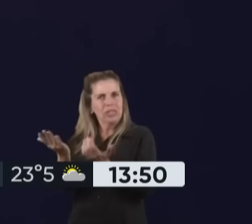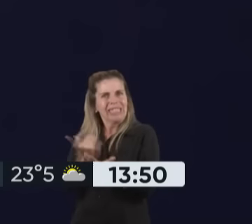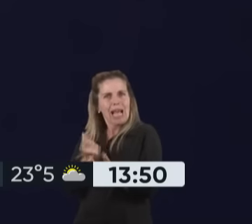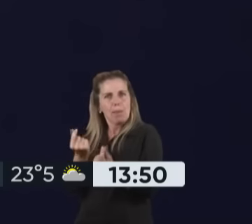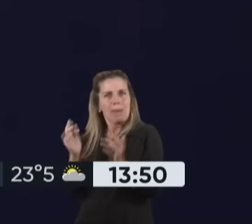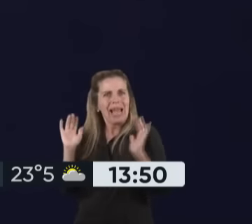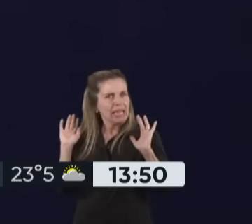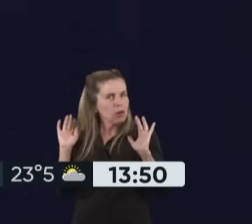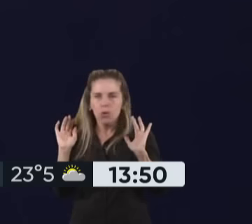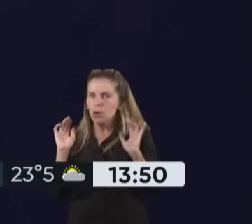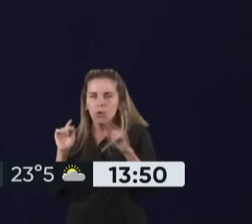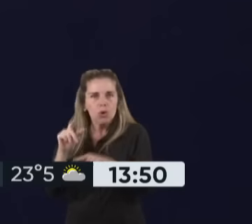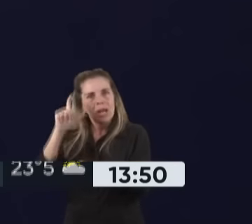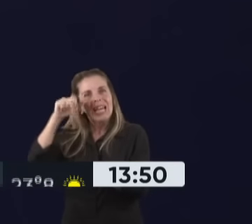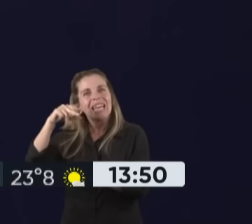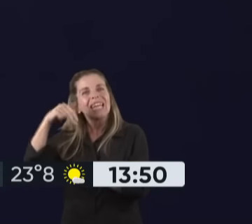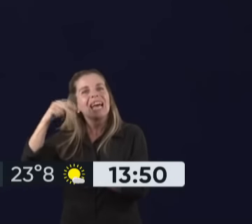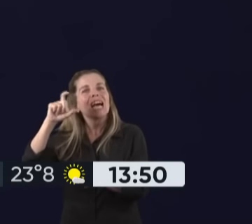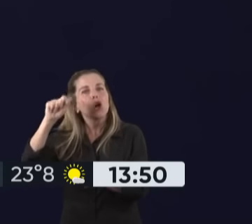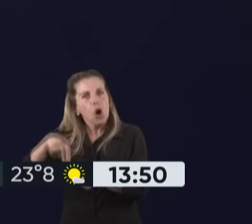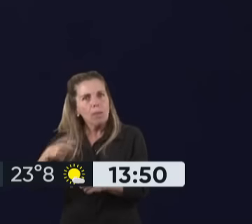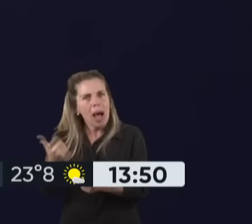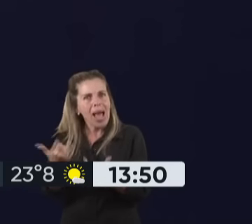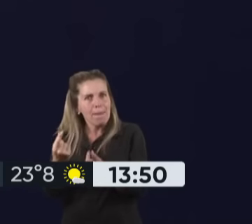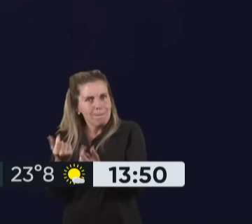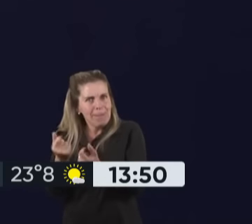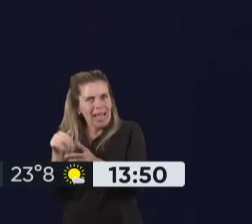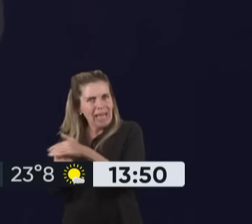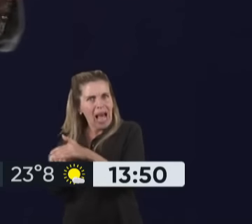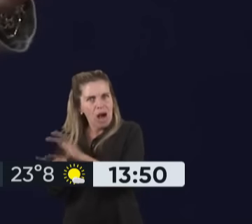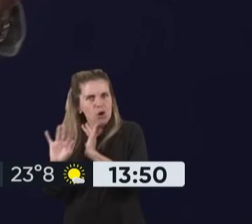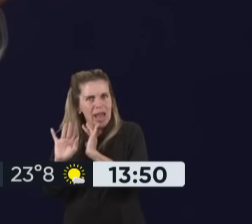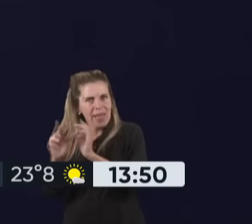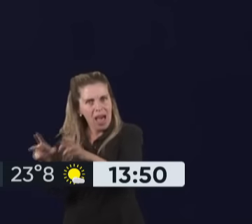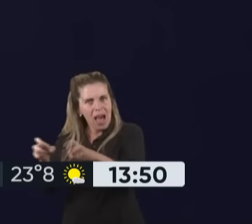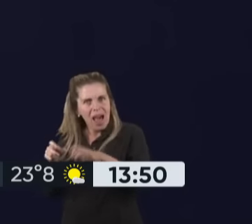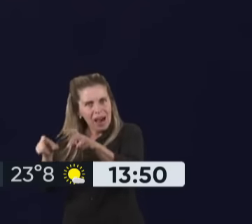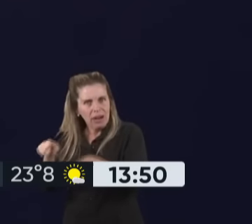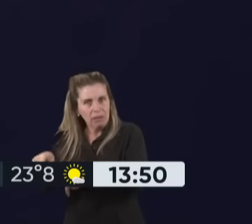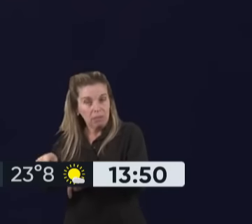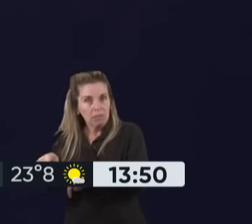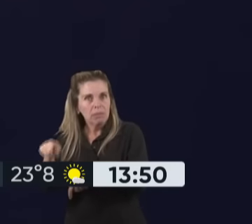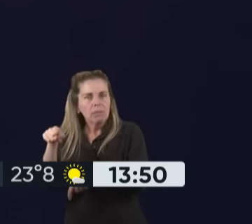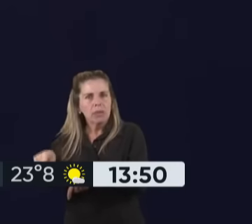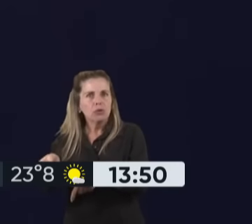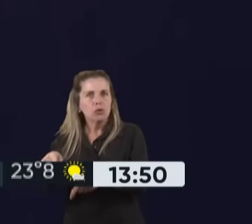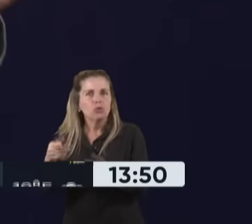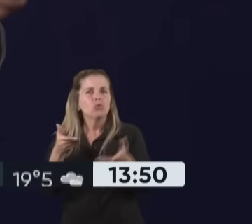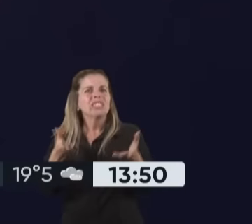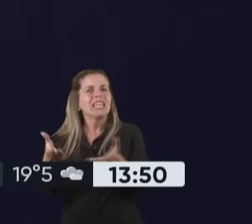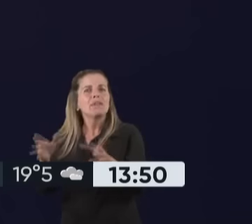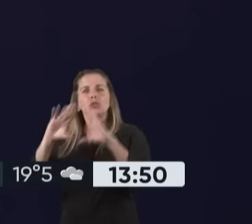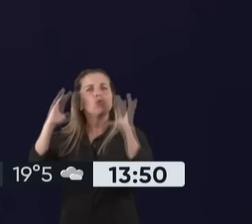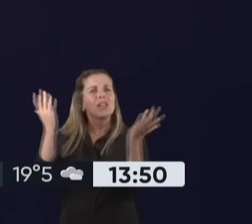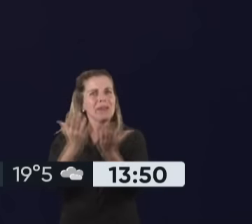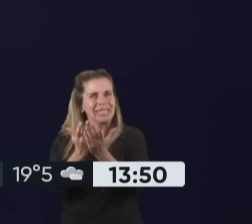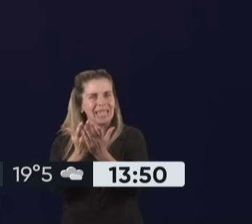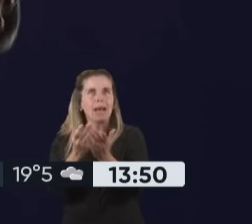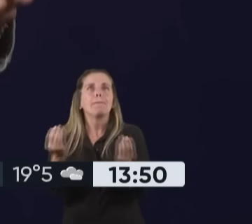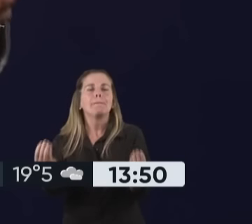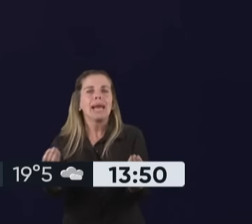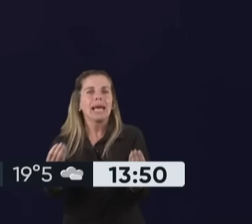presupuestario. Se llama Fondo de Servicio Universal, es para lograr que el Internet o